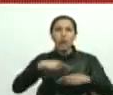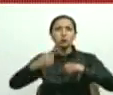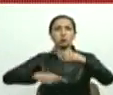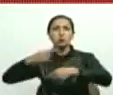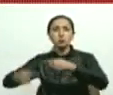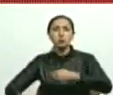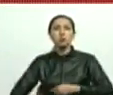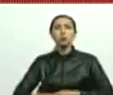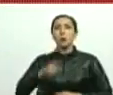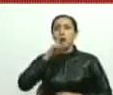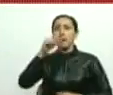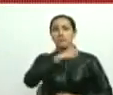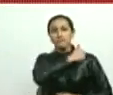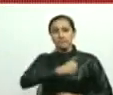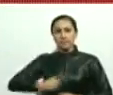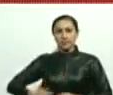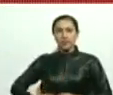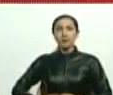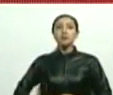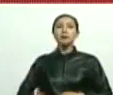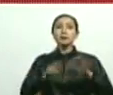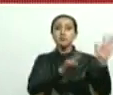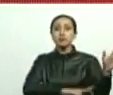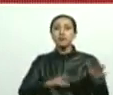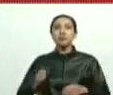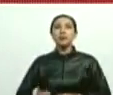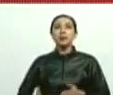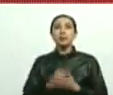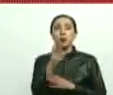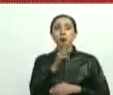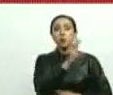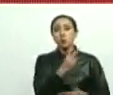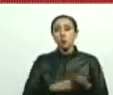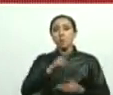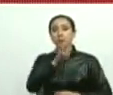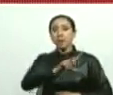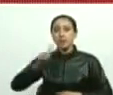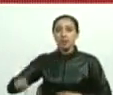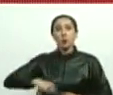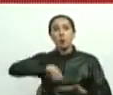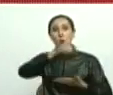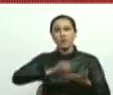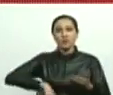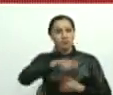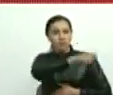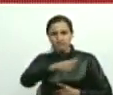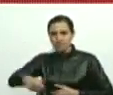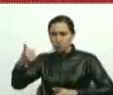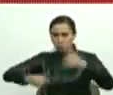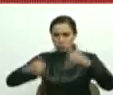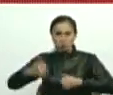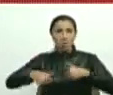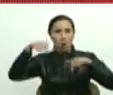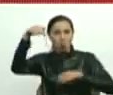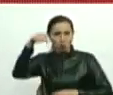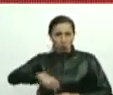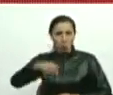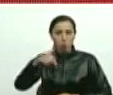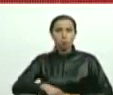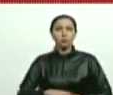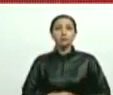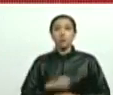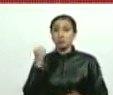Presidente Nicolás Maduro Moros, 7 de mayo de 2021, firma el candidato y la candidata. Esto lo vamos a notariar. La firma es